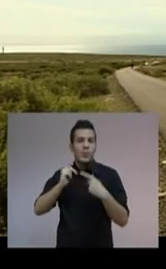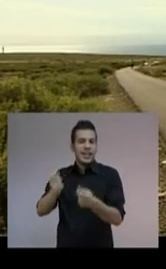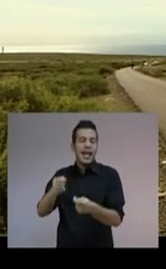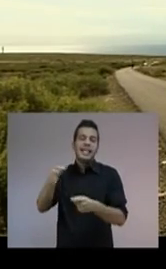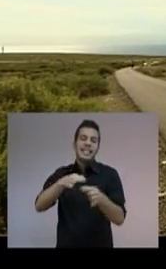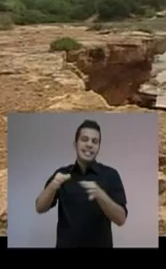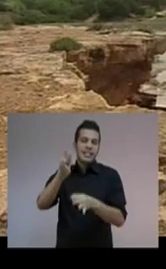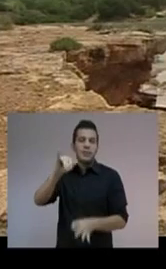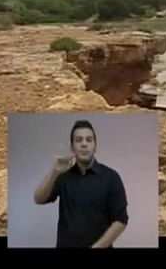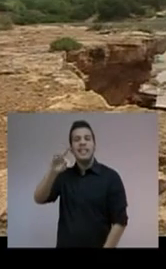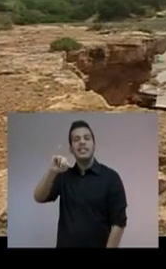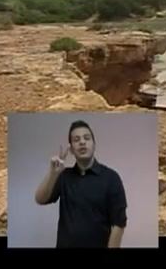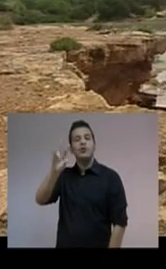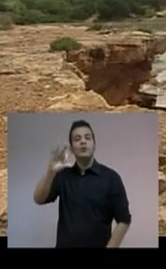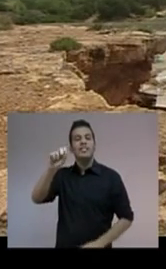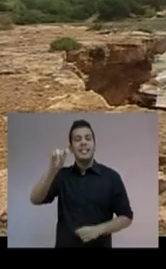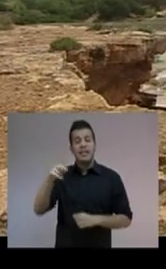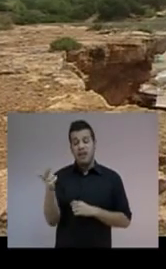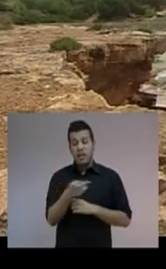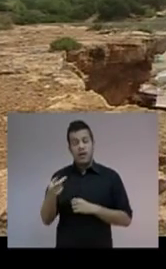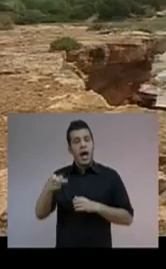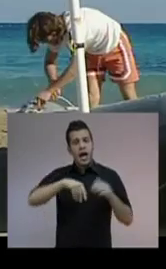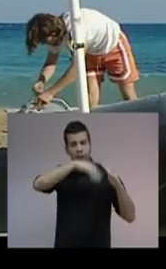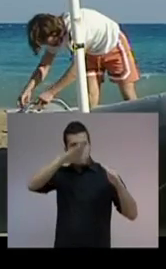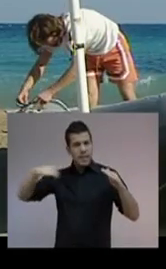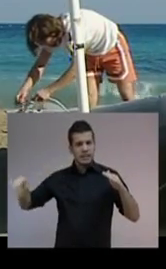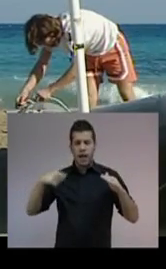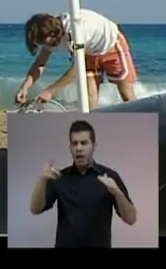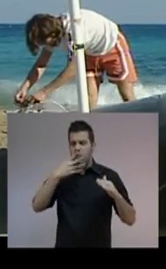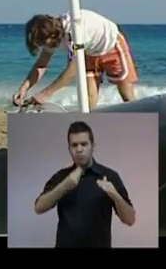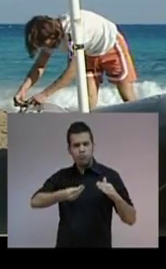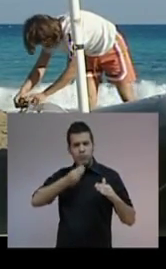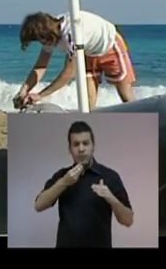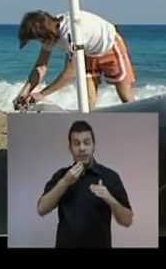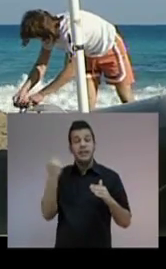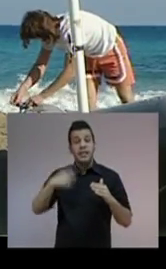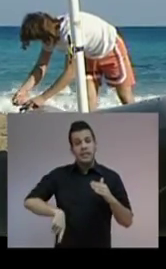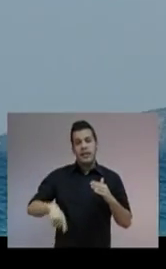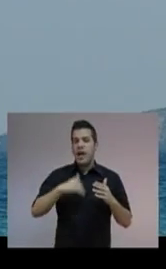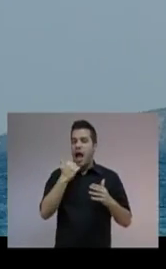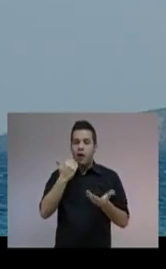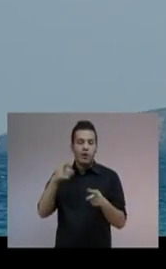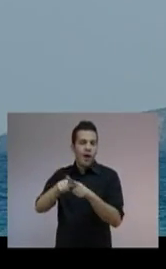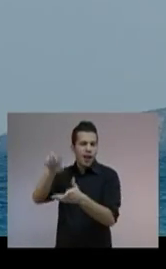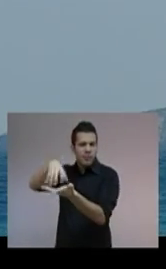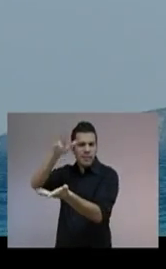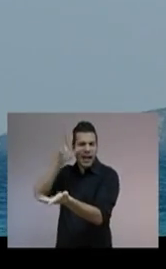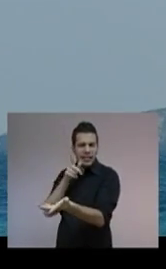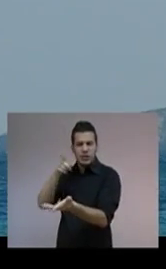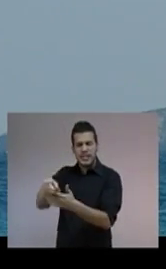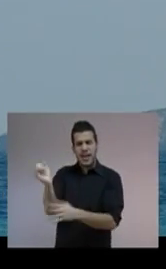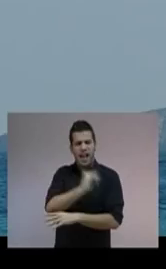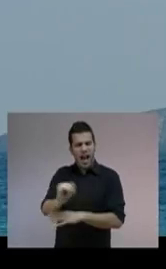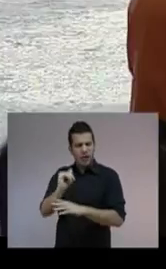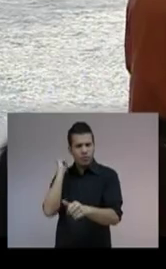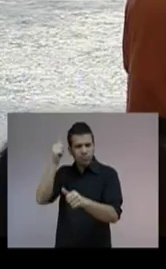Pitiusas. Ambas cuentan con paisajes de extraordinaria belleza y parajes paradisíacos y han sido desde hace décadas